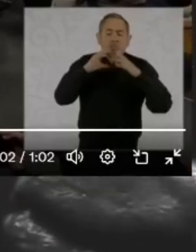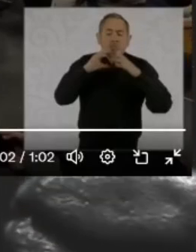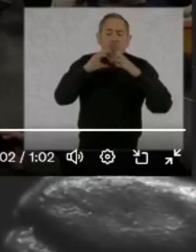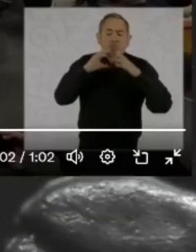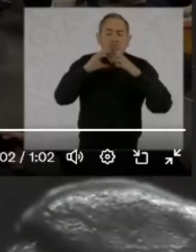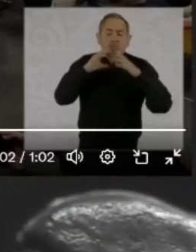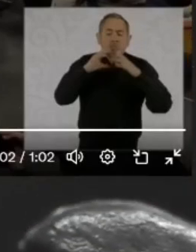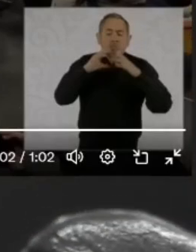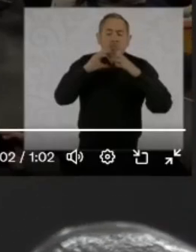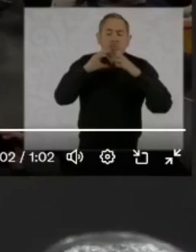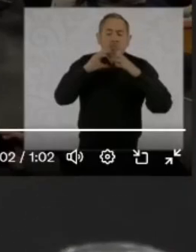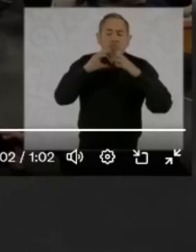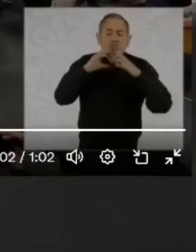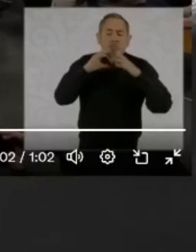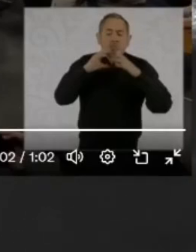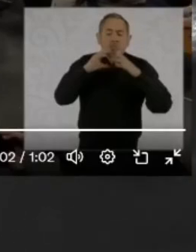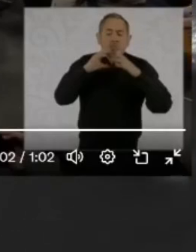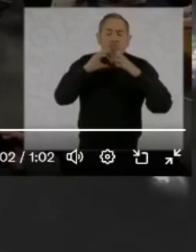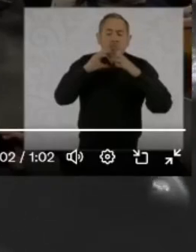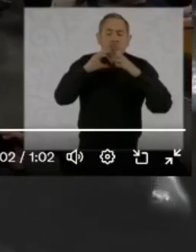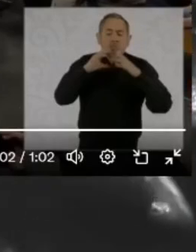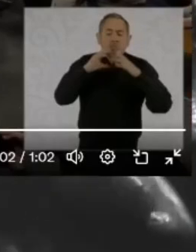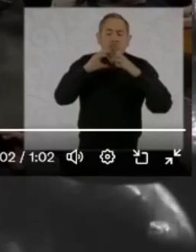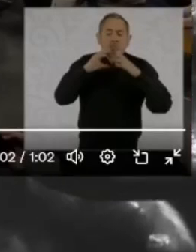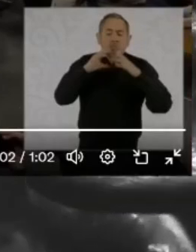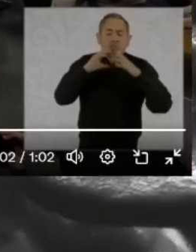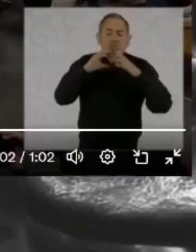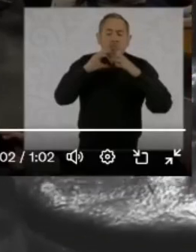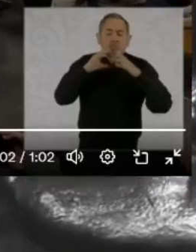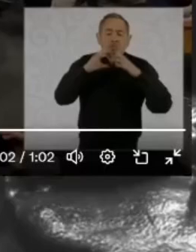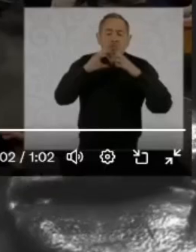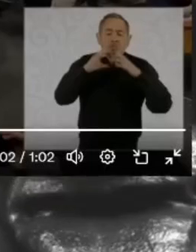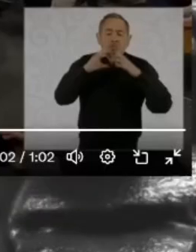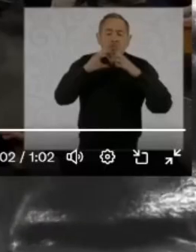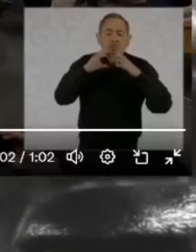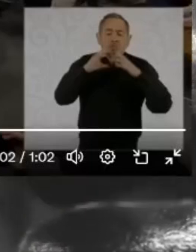¿A qué me refiero? Lo del...